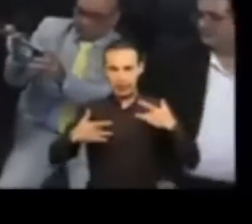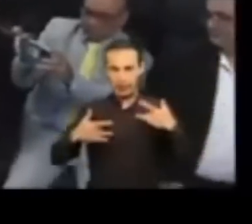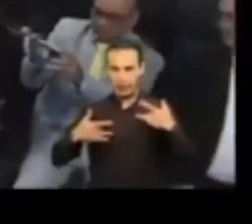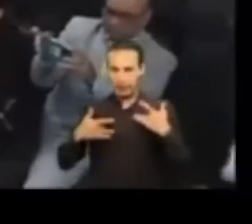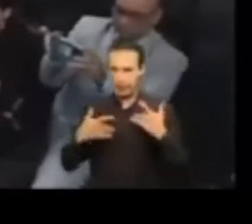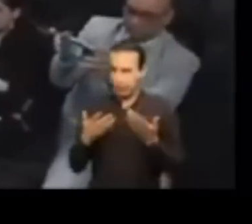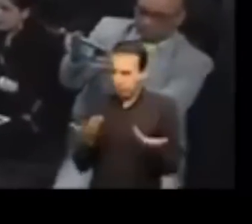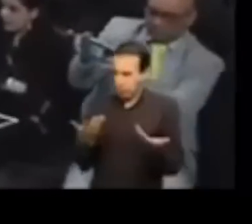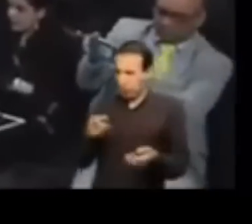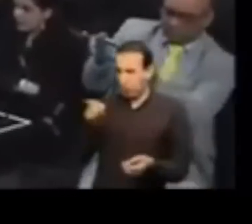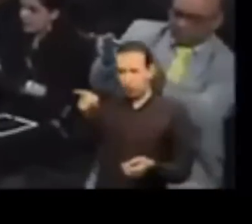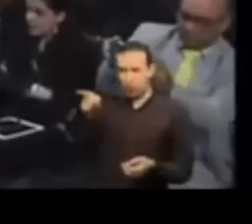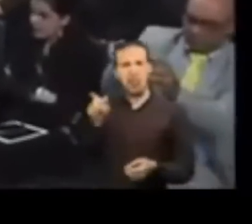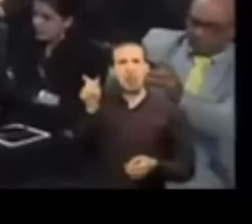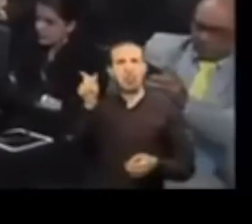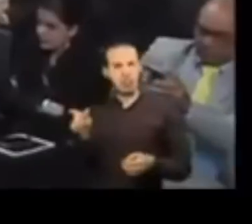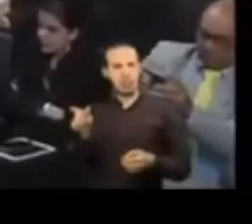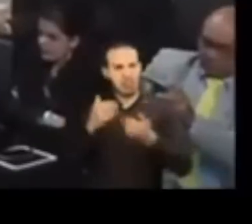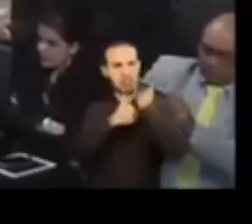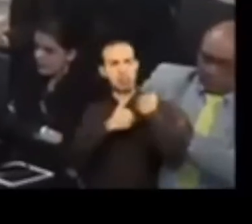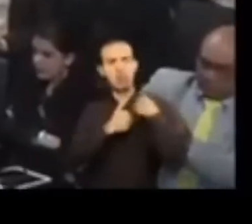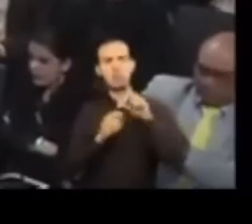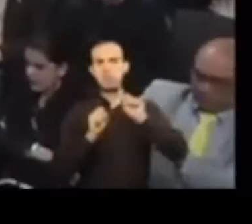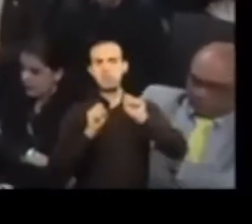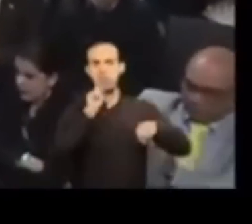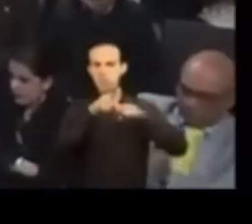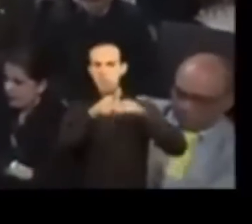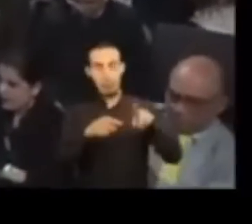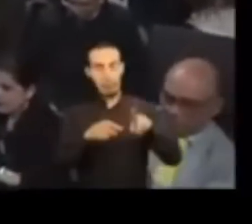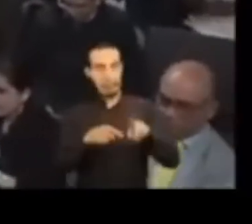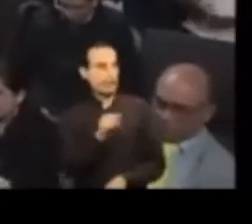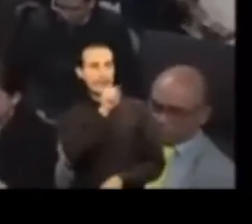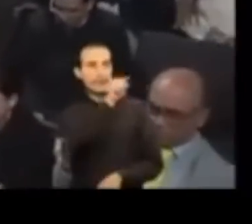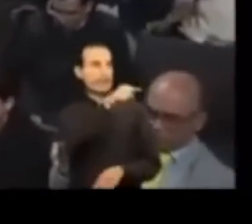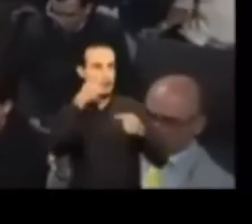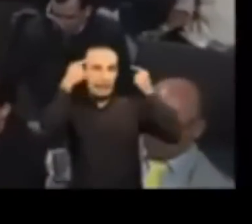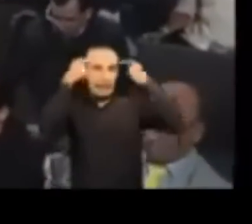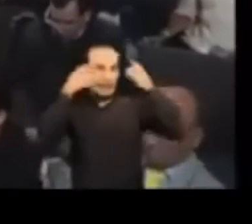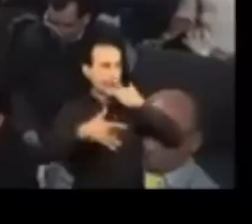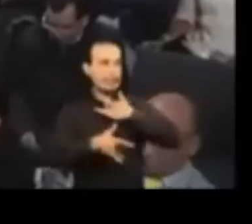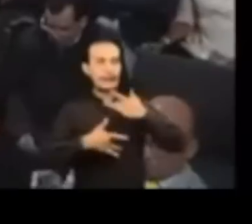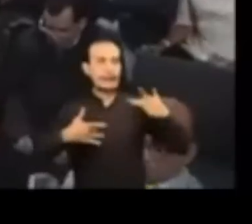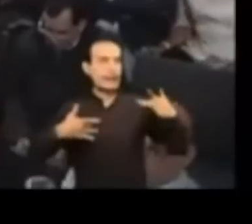va a hacer referencia directa a mi compañera, pues yo también siento mucho.